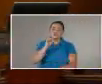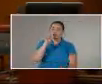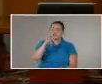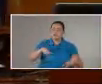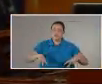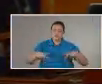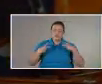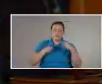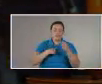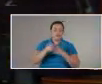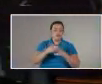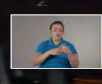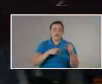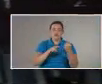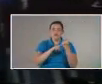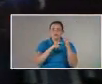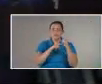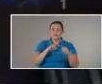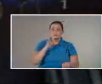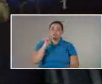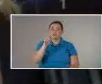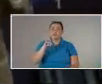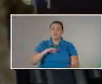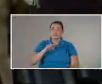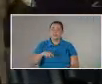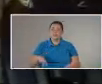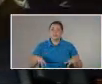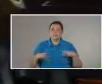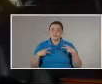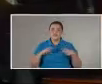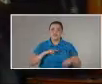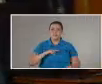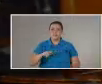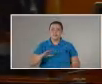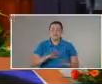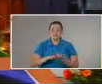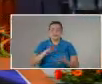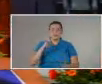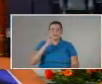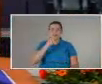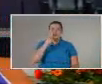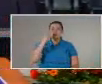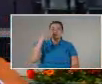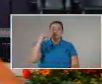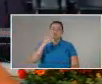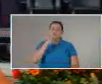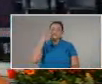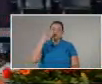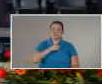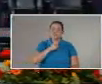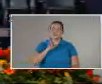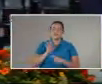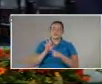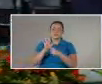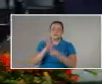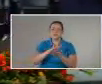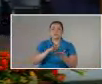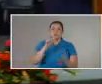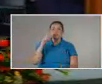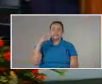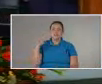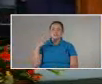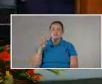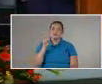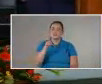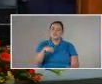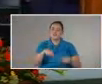situación que estés viviendo, debe ser para la gloria de Dios. Dios quiere mostrar su gloria sobre tu vida, cualquiera que sea la adversidad que